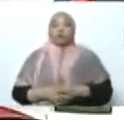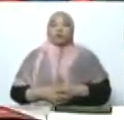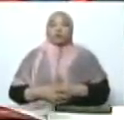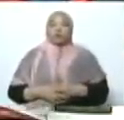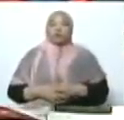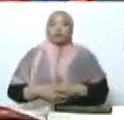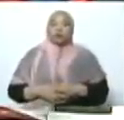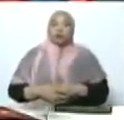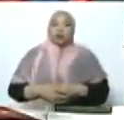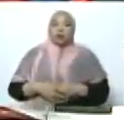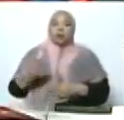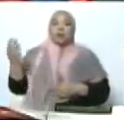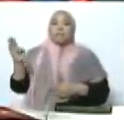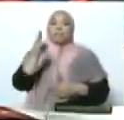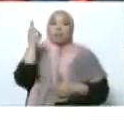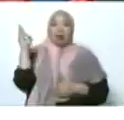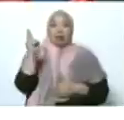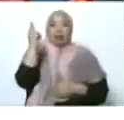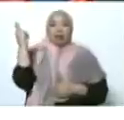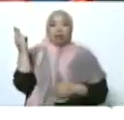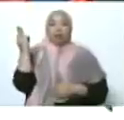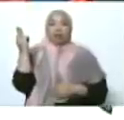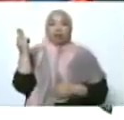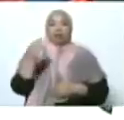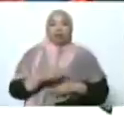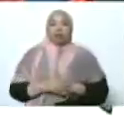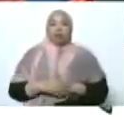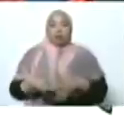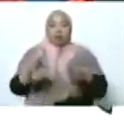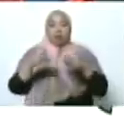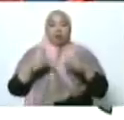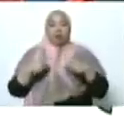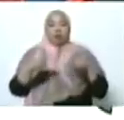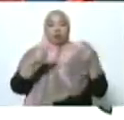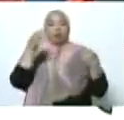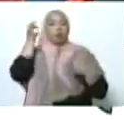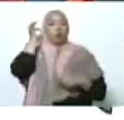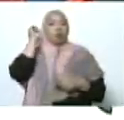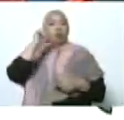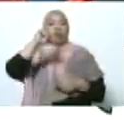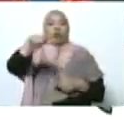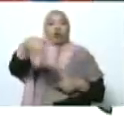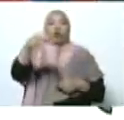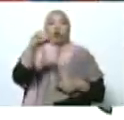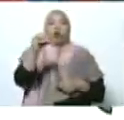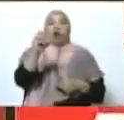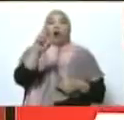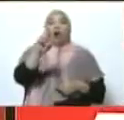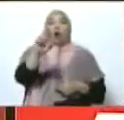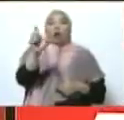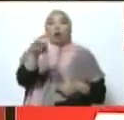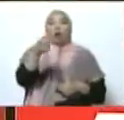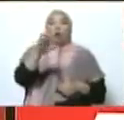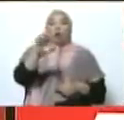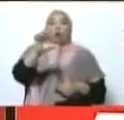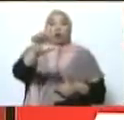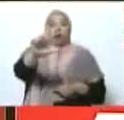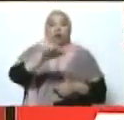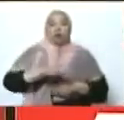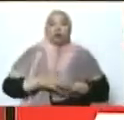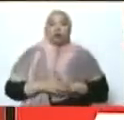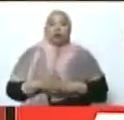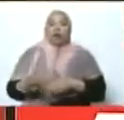Estado Barinas, el alto mando político le ha asignado esta responsabilidad al compañero Jorge Arriaza. Hasta ahora ha estado la